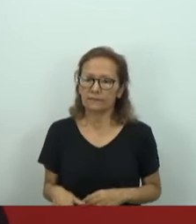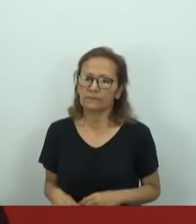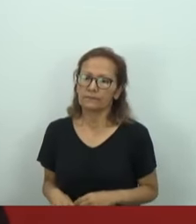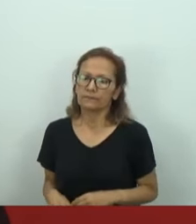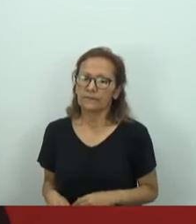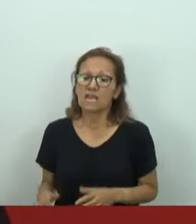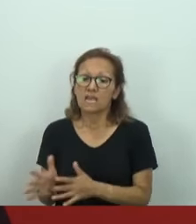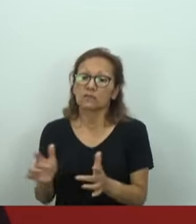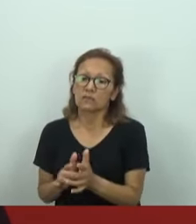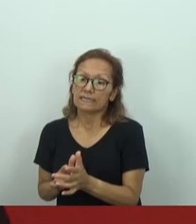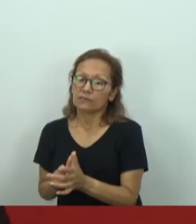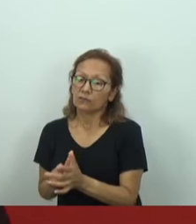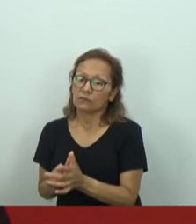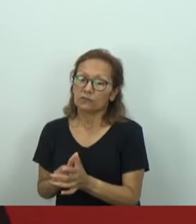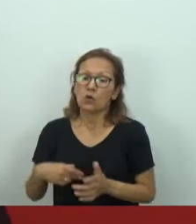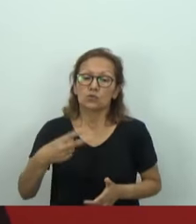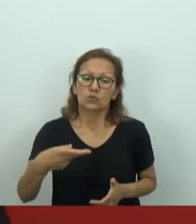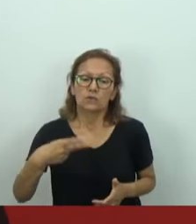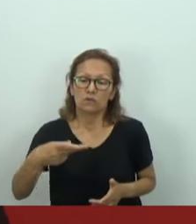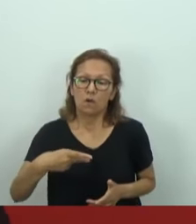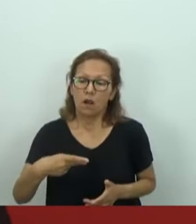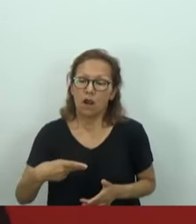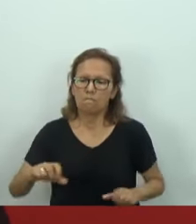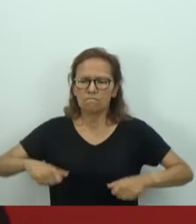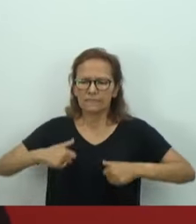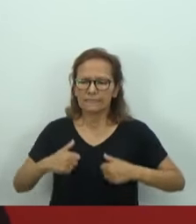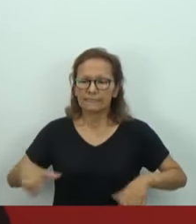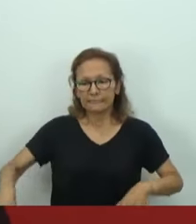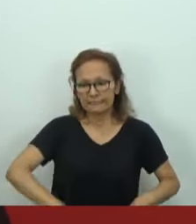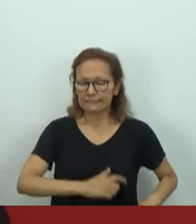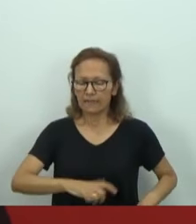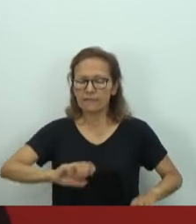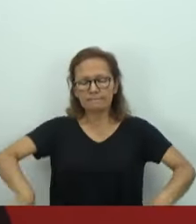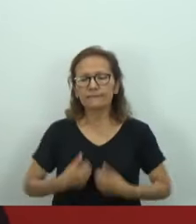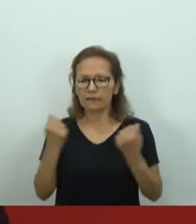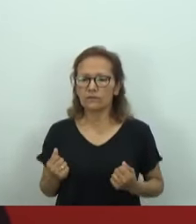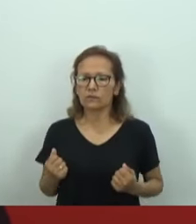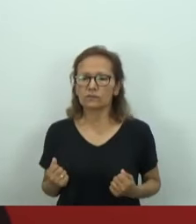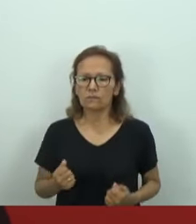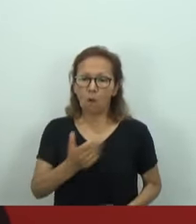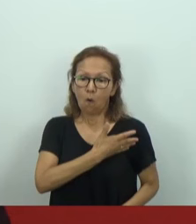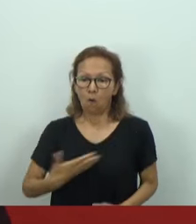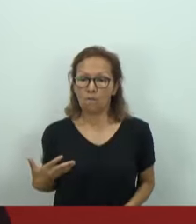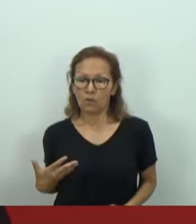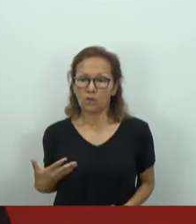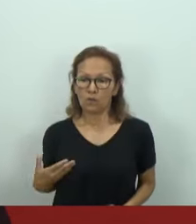Tú y yo somos salvos, no porque tú y yo nos hemos salvado a nosotros mismos.